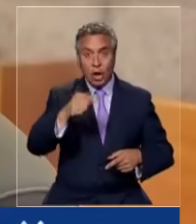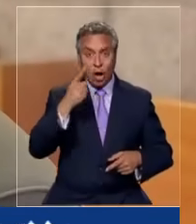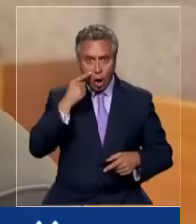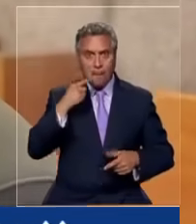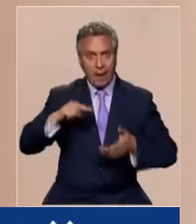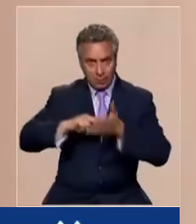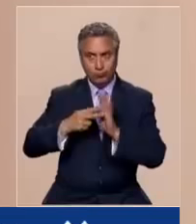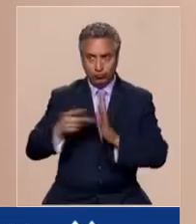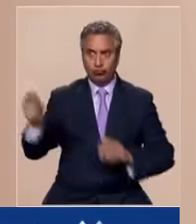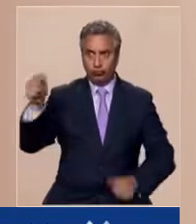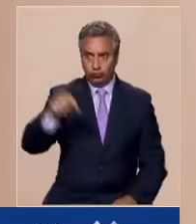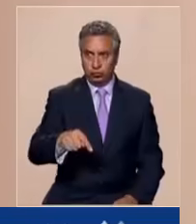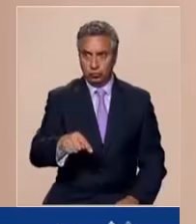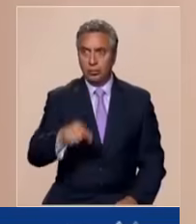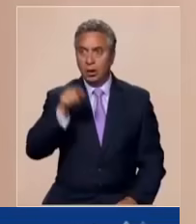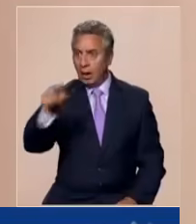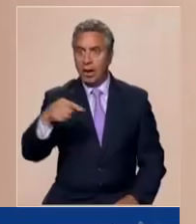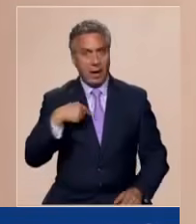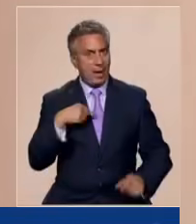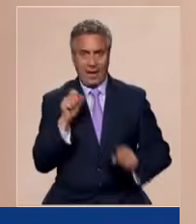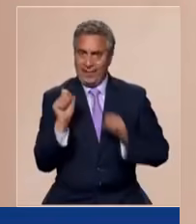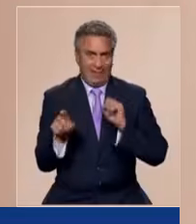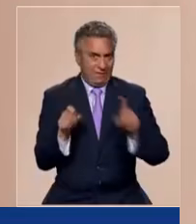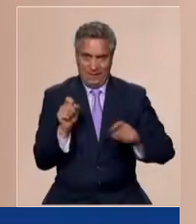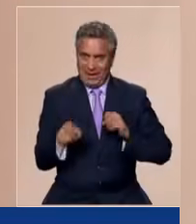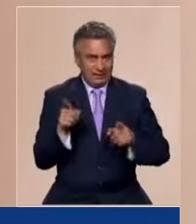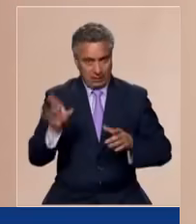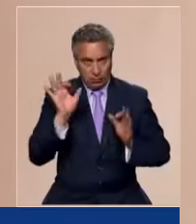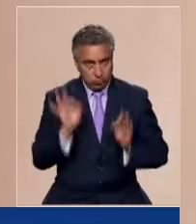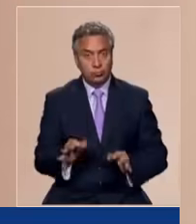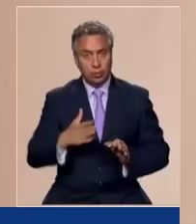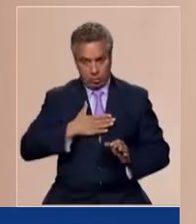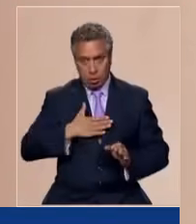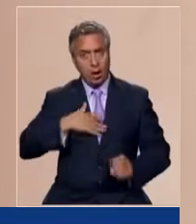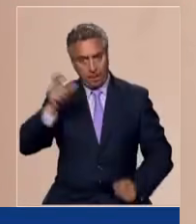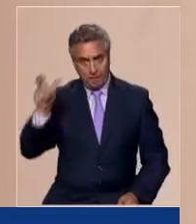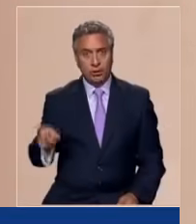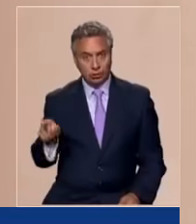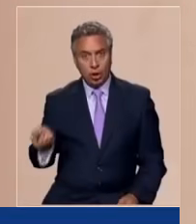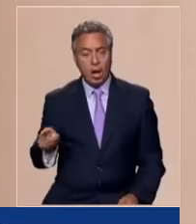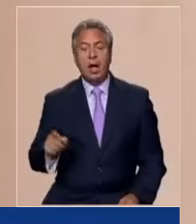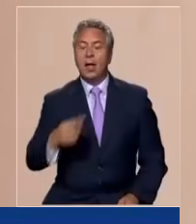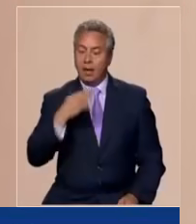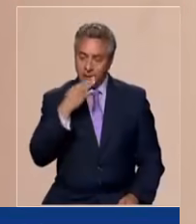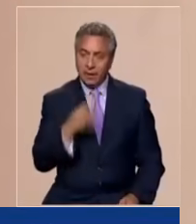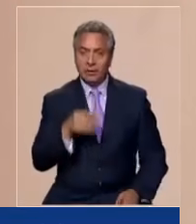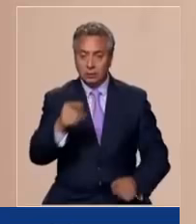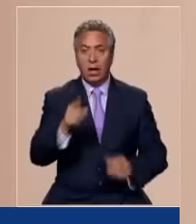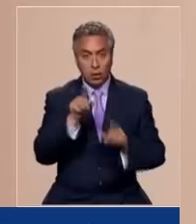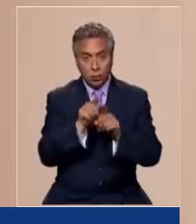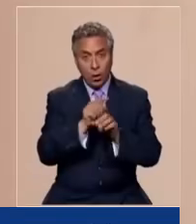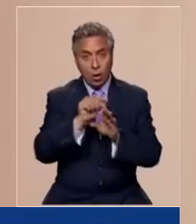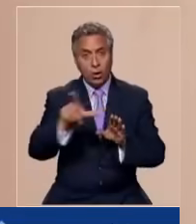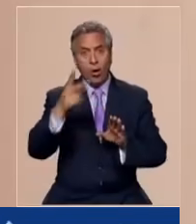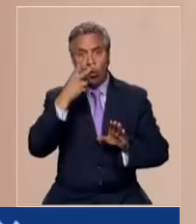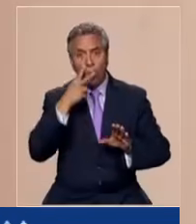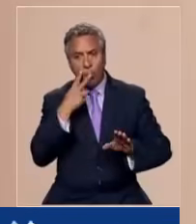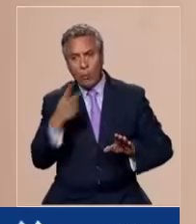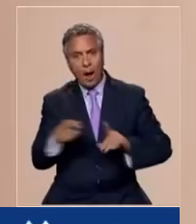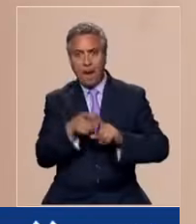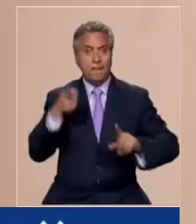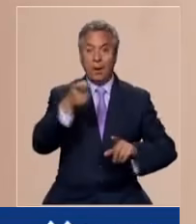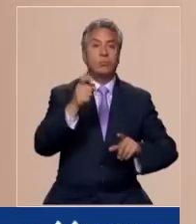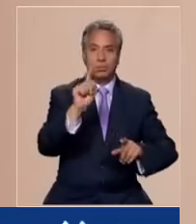ese conflicto. Aquí hay una legítima defensa incompleta. Está mi representado, si bien es cierto, en un principio se ve como un victimario, pero